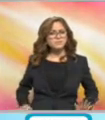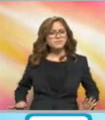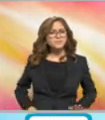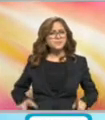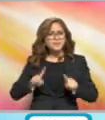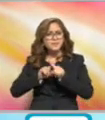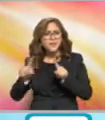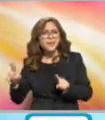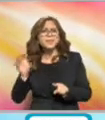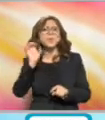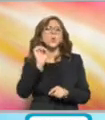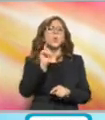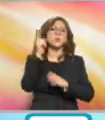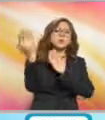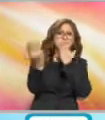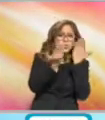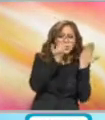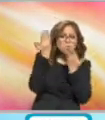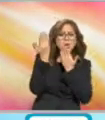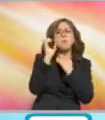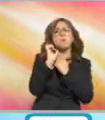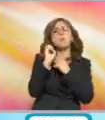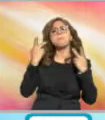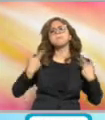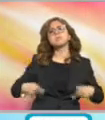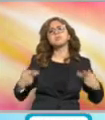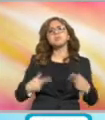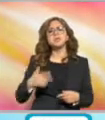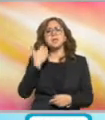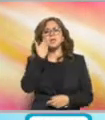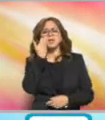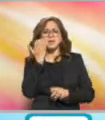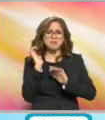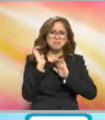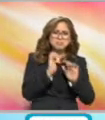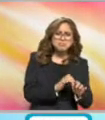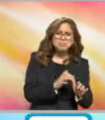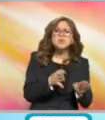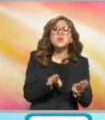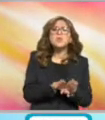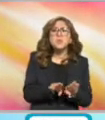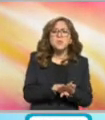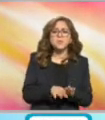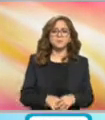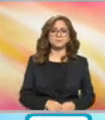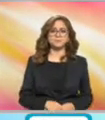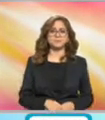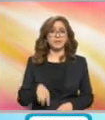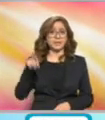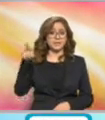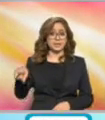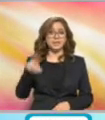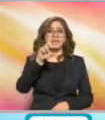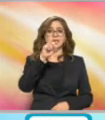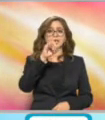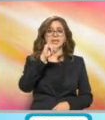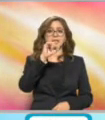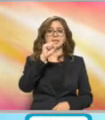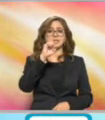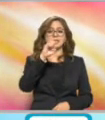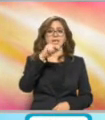para hacerlo? ¿O cualquiera se puede aventar el ruedo y hacerlo? Mira, Mónica, por ejemplo, ella es diseñadora de imagen